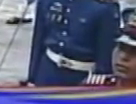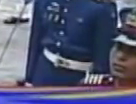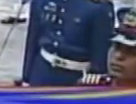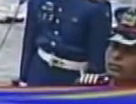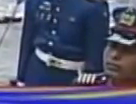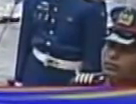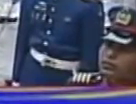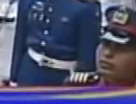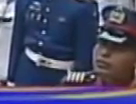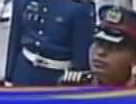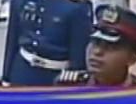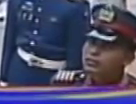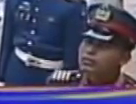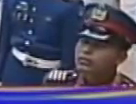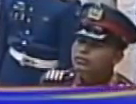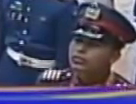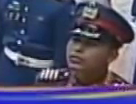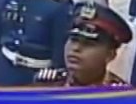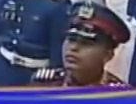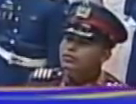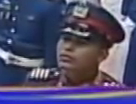Es muy importante.